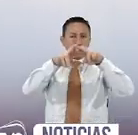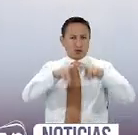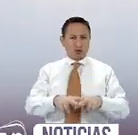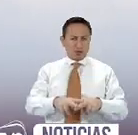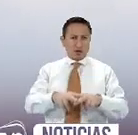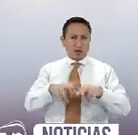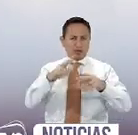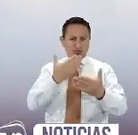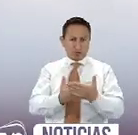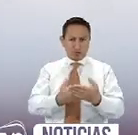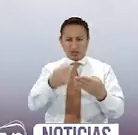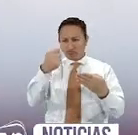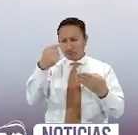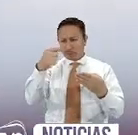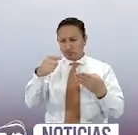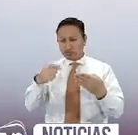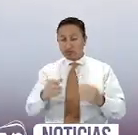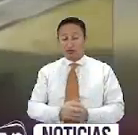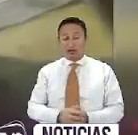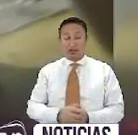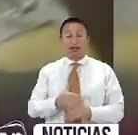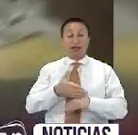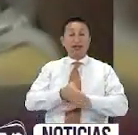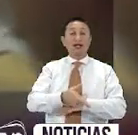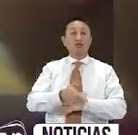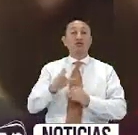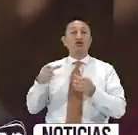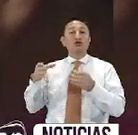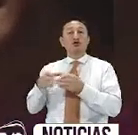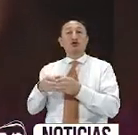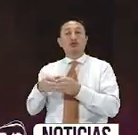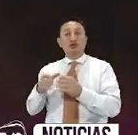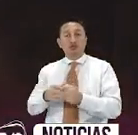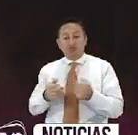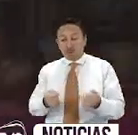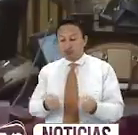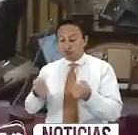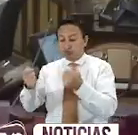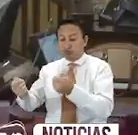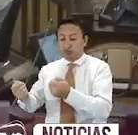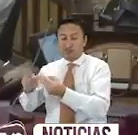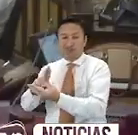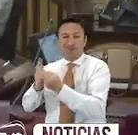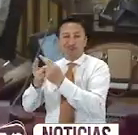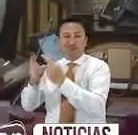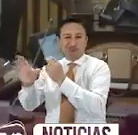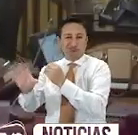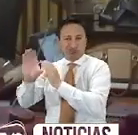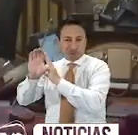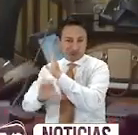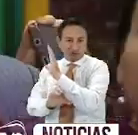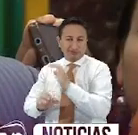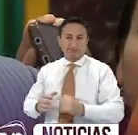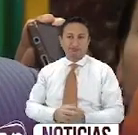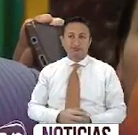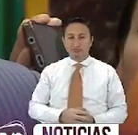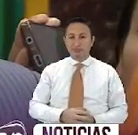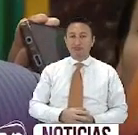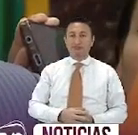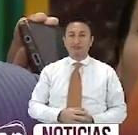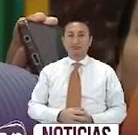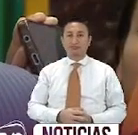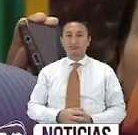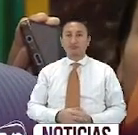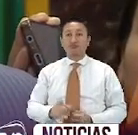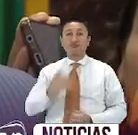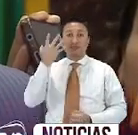propuesta para posiblemente trasladar a la Comisión de Enmiendas, donde deberán aplastar el acelerador. No hay una